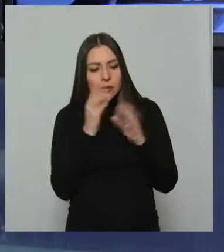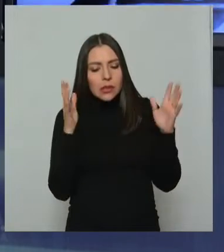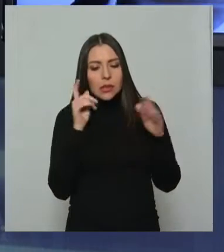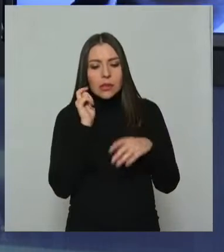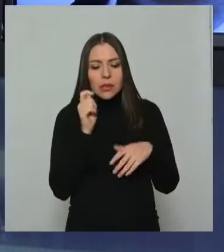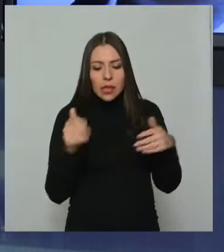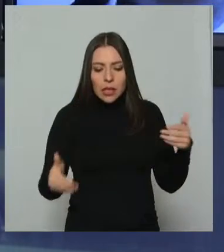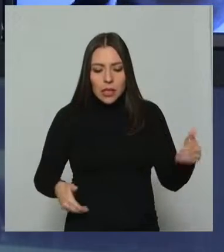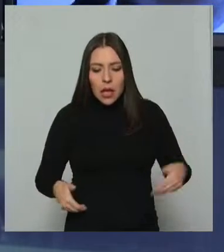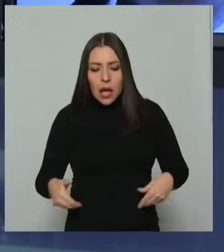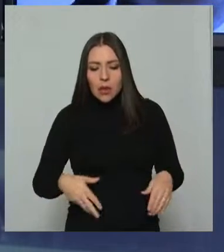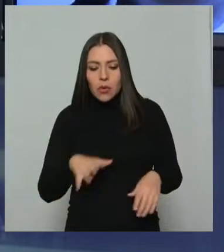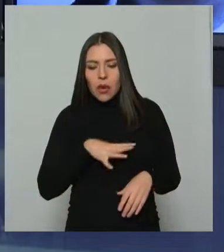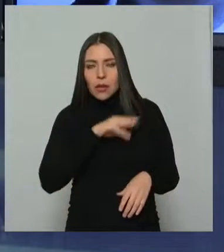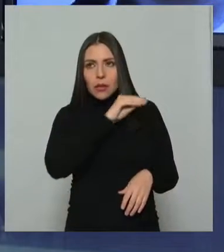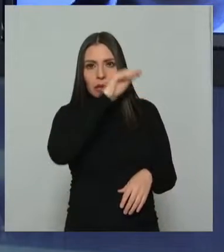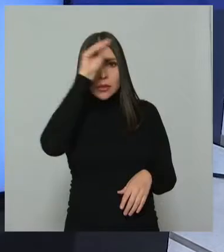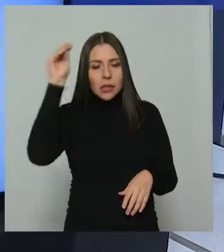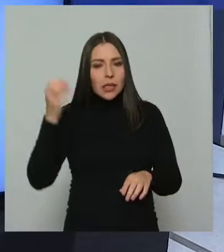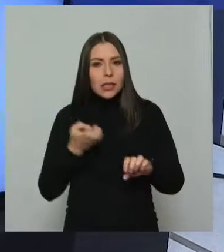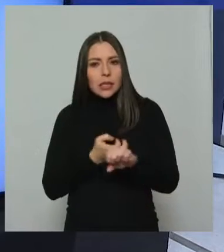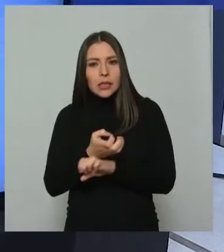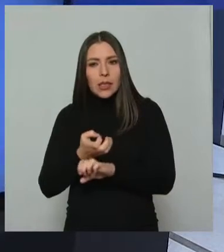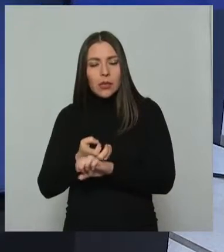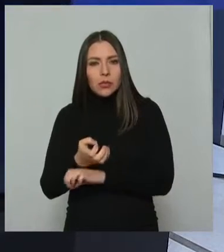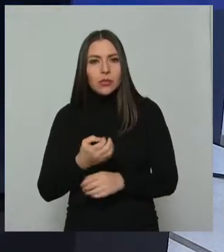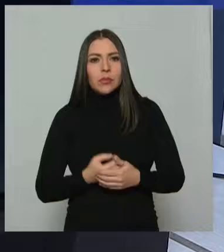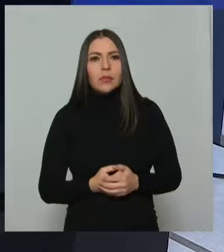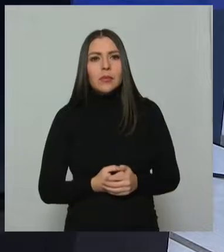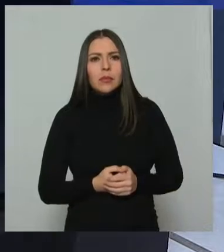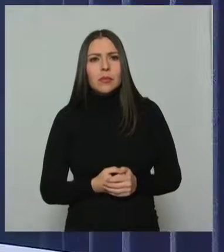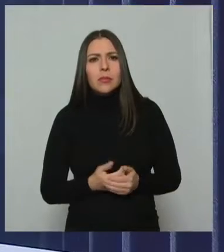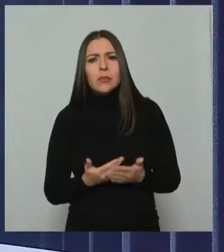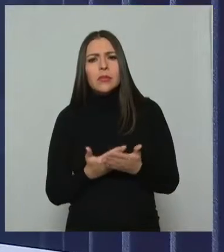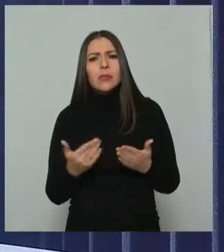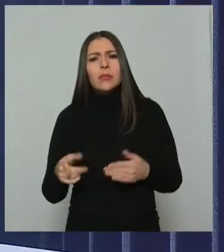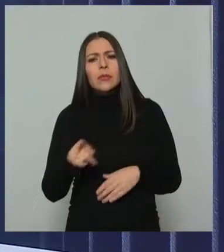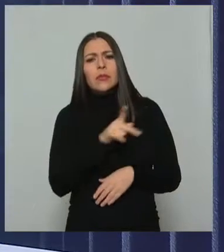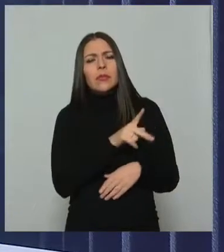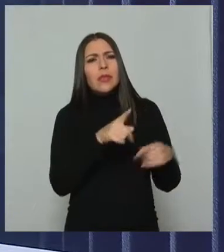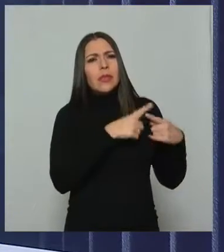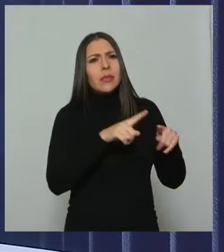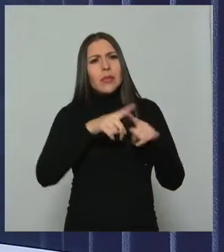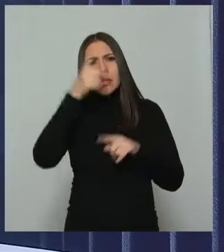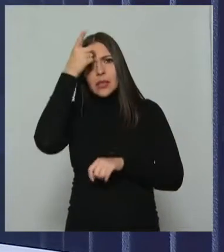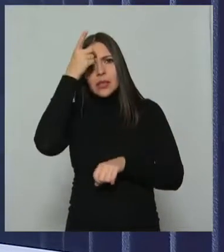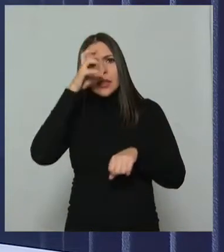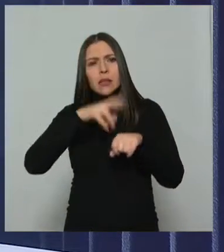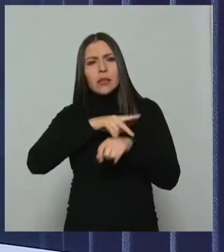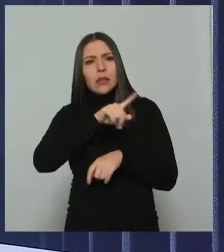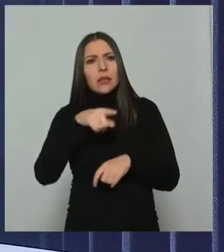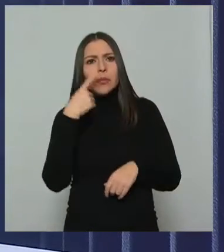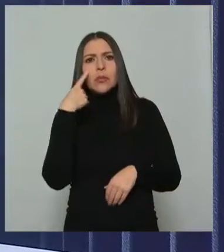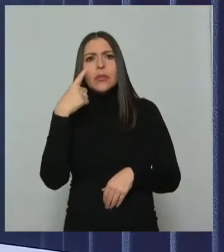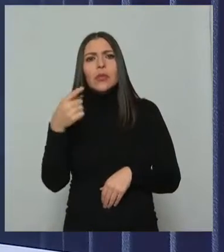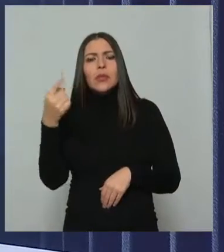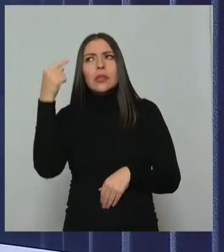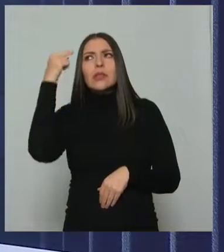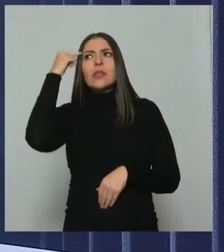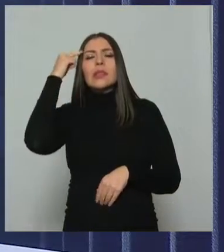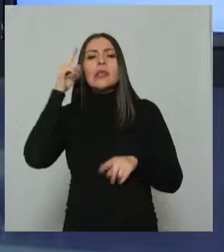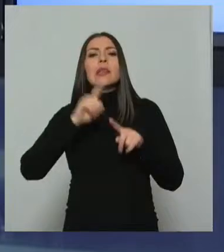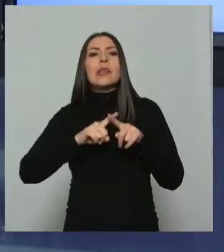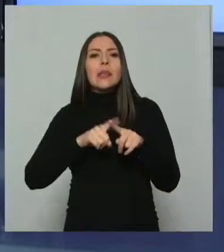los estados de la República. ¿Aquí quiénes te llegan a la mente en este momento de los directores que vamos a poder ver ahora en este mes? Bueno,